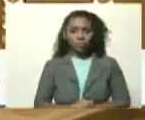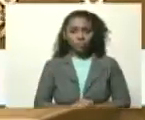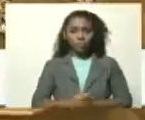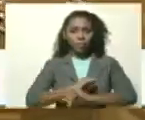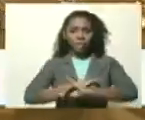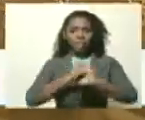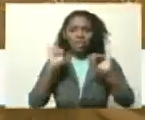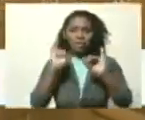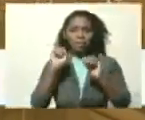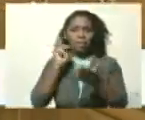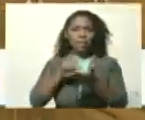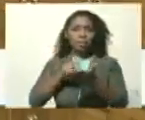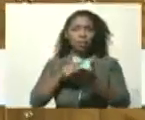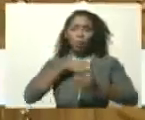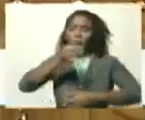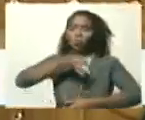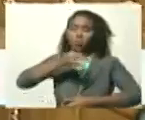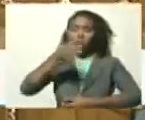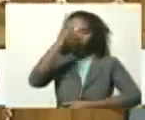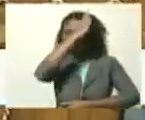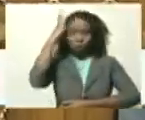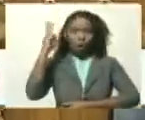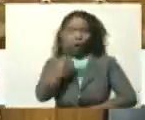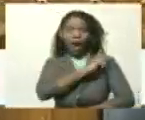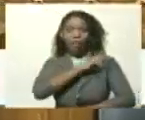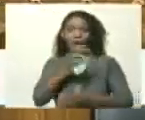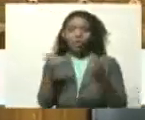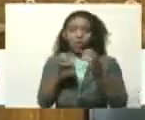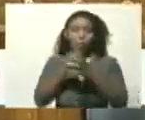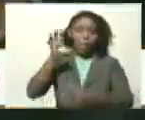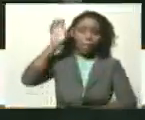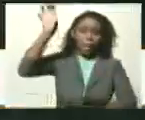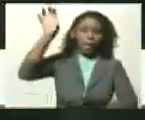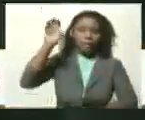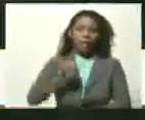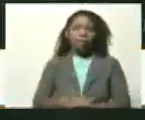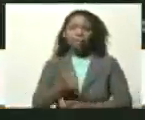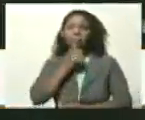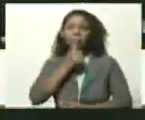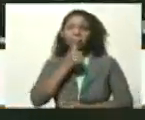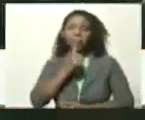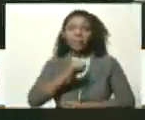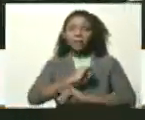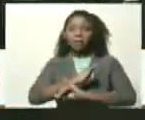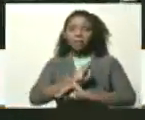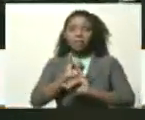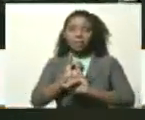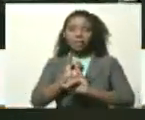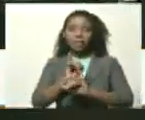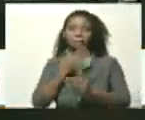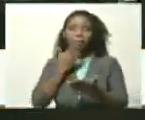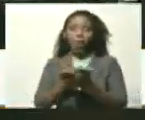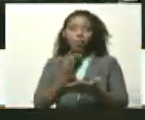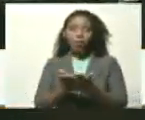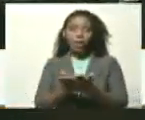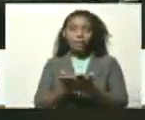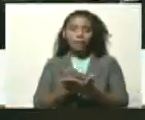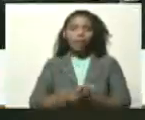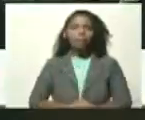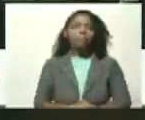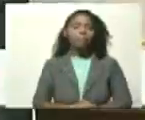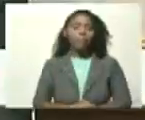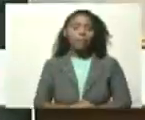Diputado Diosdado Cabello, jefe del Bloque Parlamentario de la Patria, quien acaba de postular la propuesta